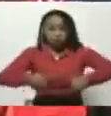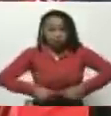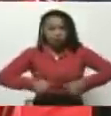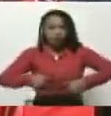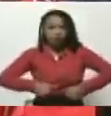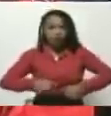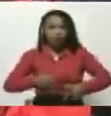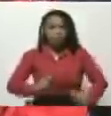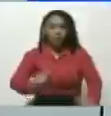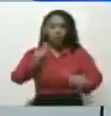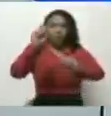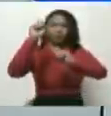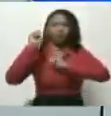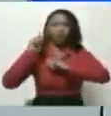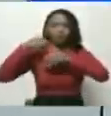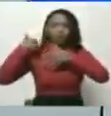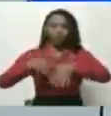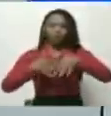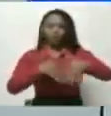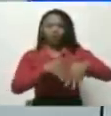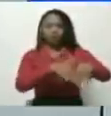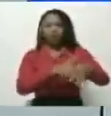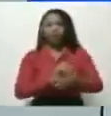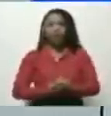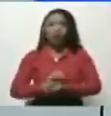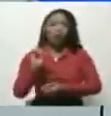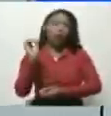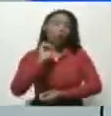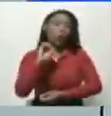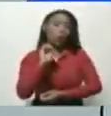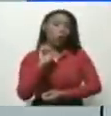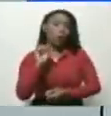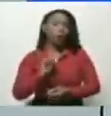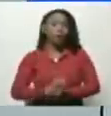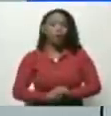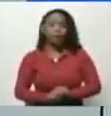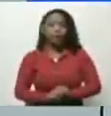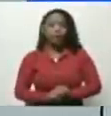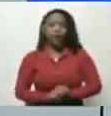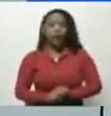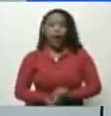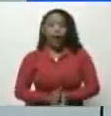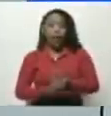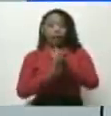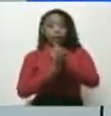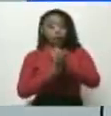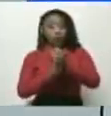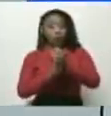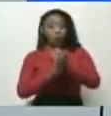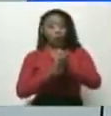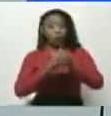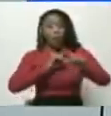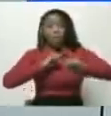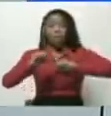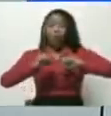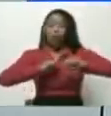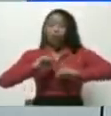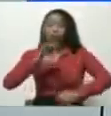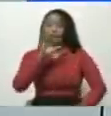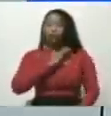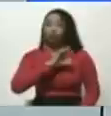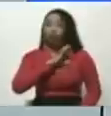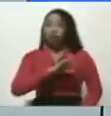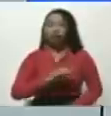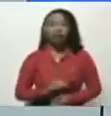es asumir la militancia o la dirección incluso de un movimiento